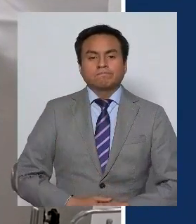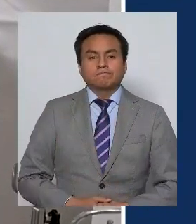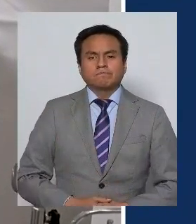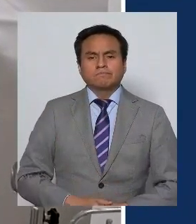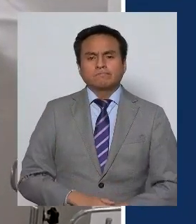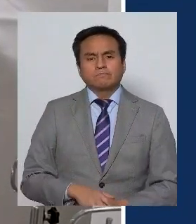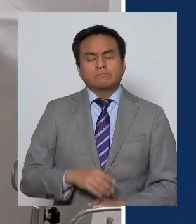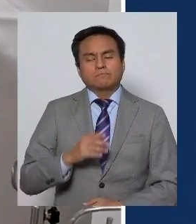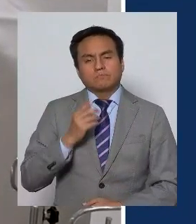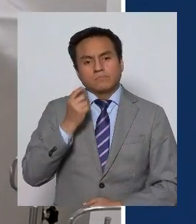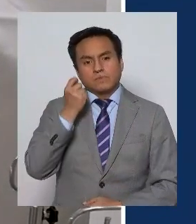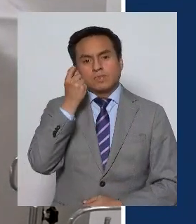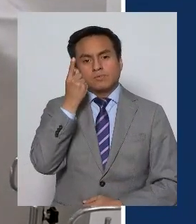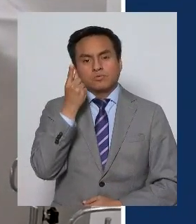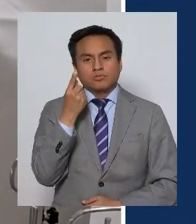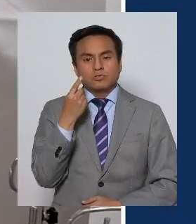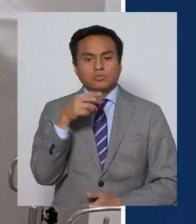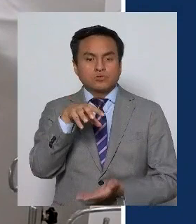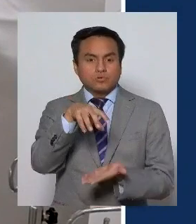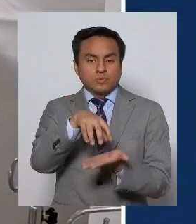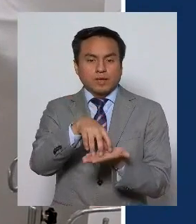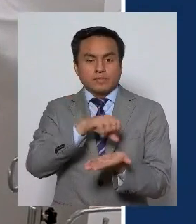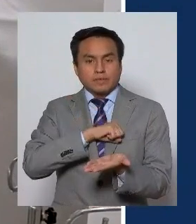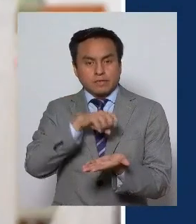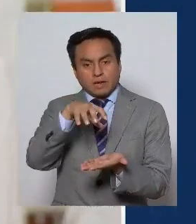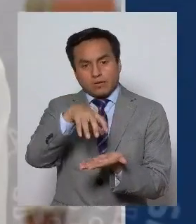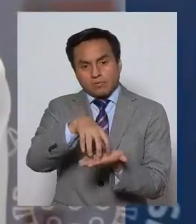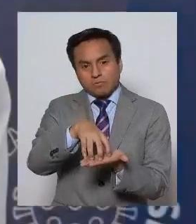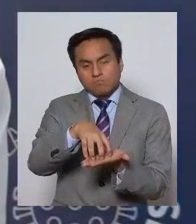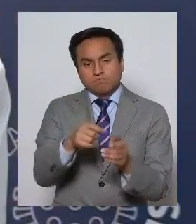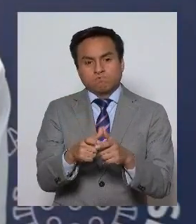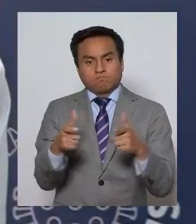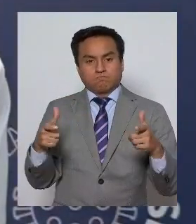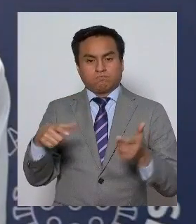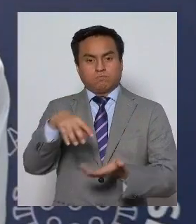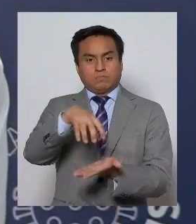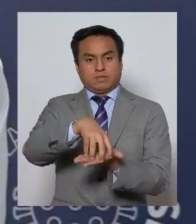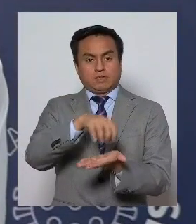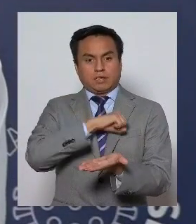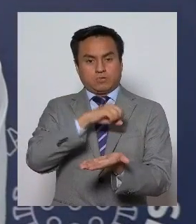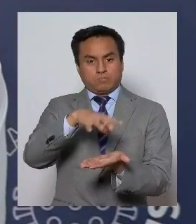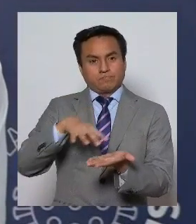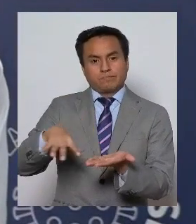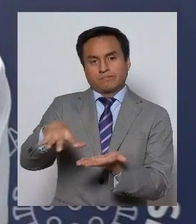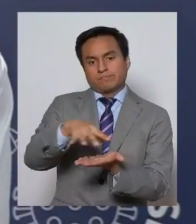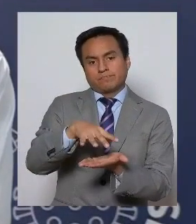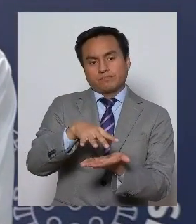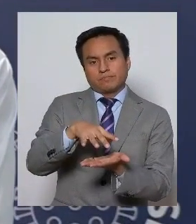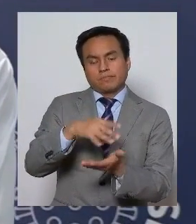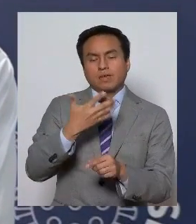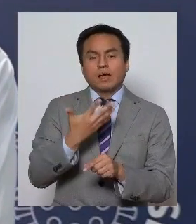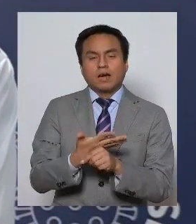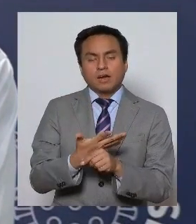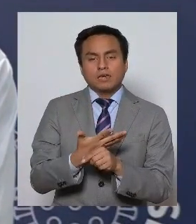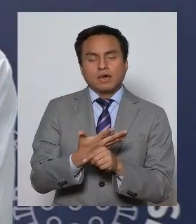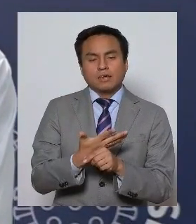independiente de la ciudad de Santiago, el Gran Santiago, hay